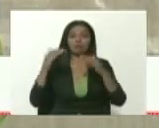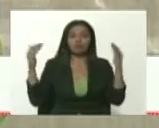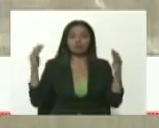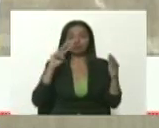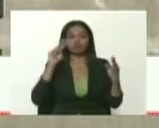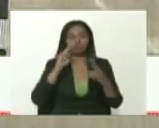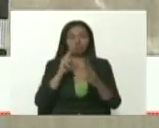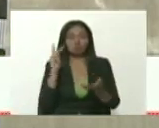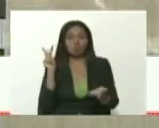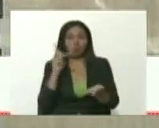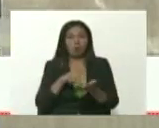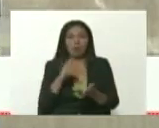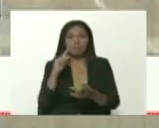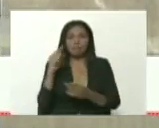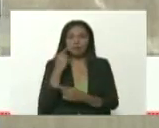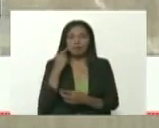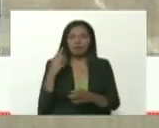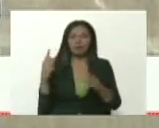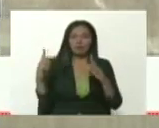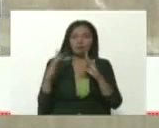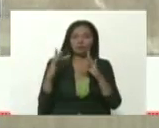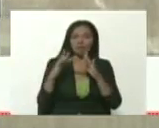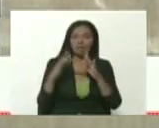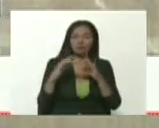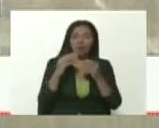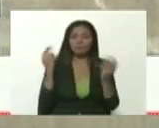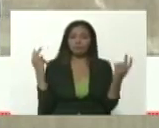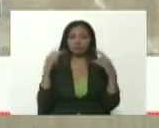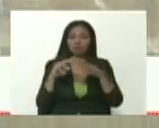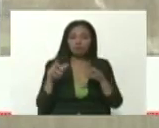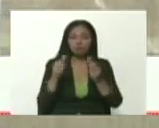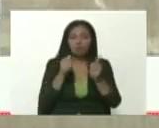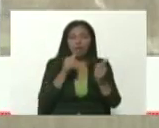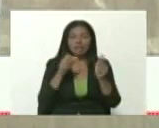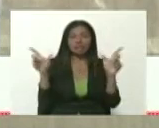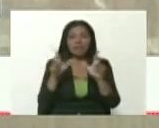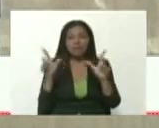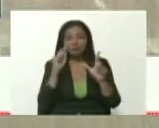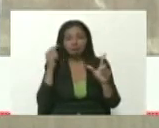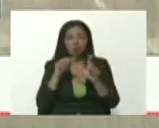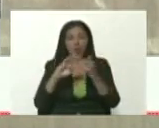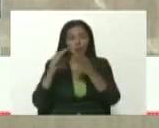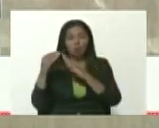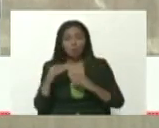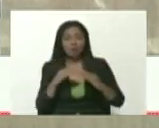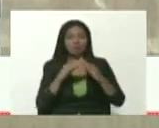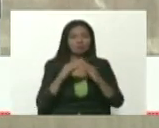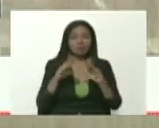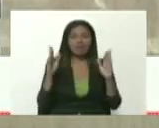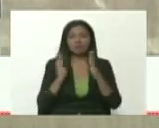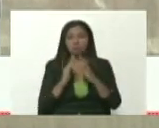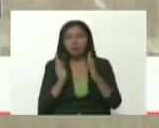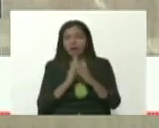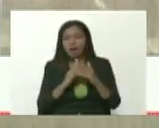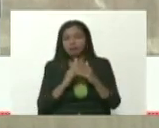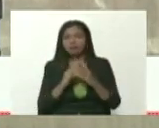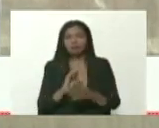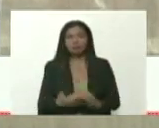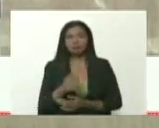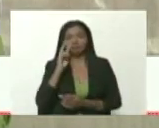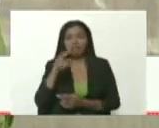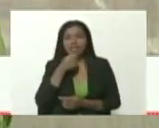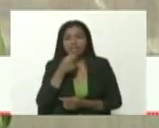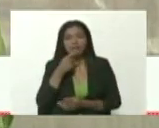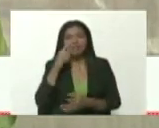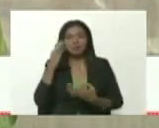hayamos hecho, en vivo y directo. ¿Cuánta gente está pegada en su televisor, en su comunidad, en su casa? Una cosa